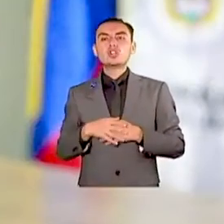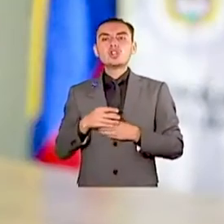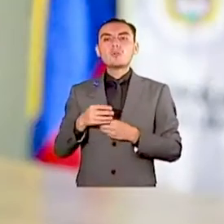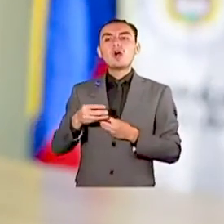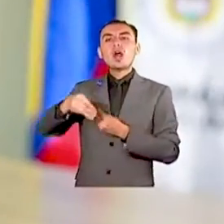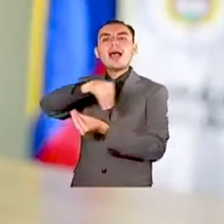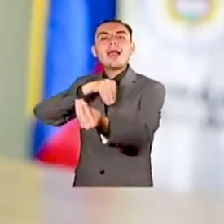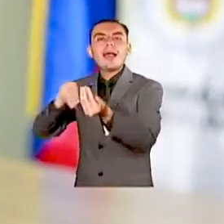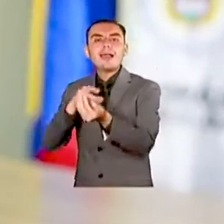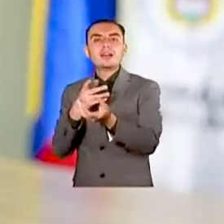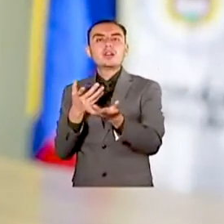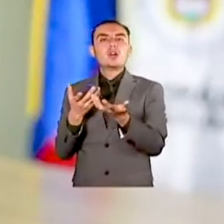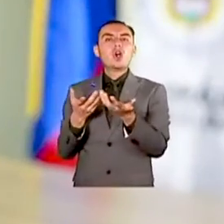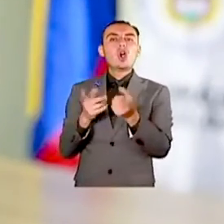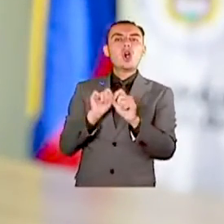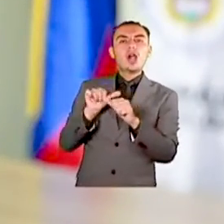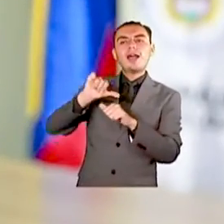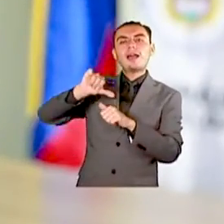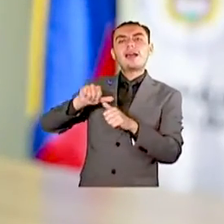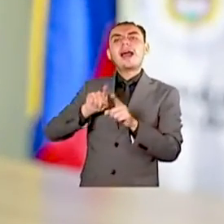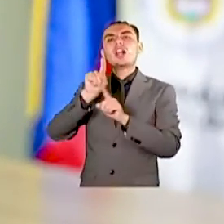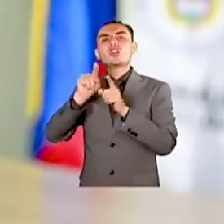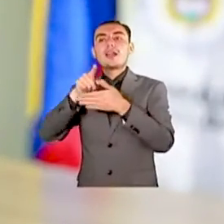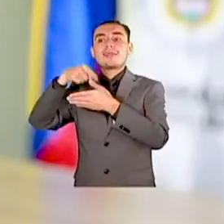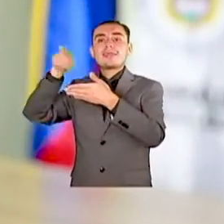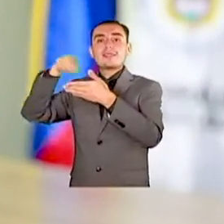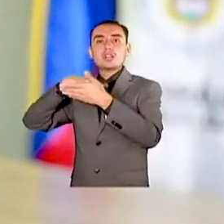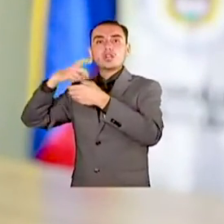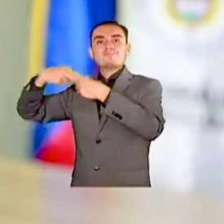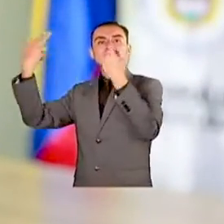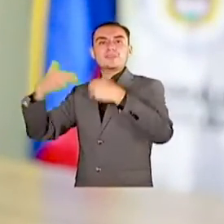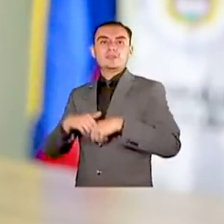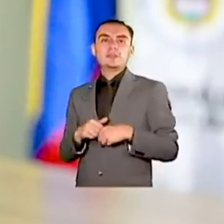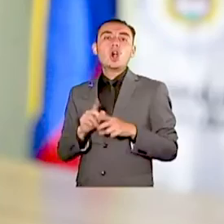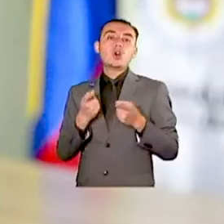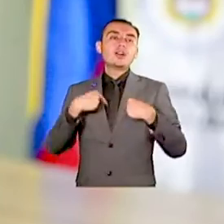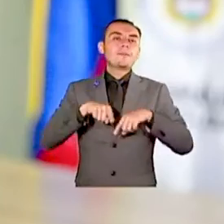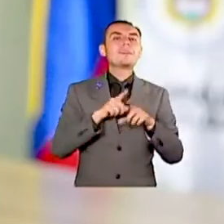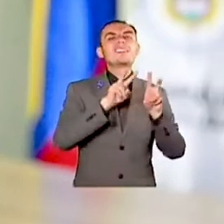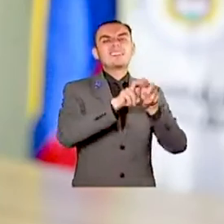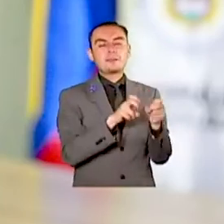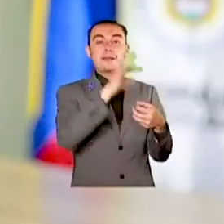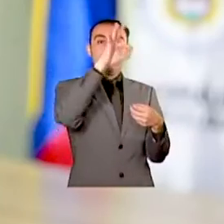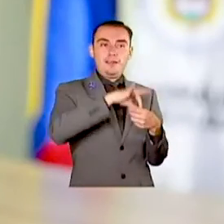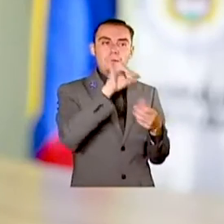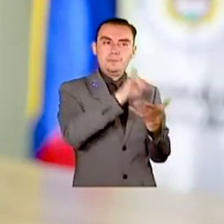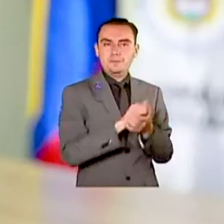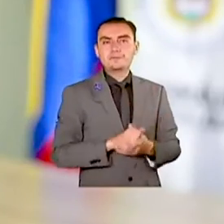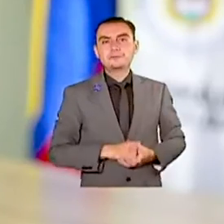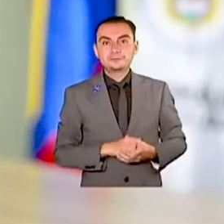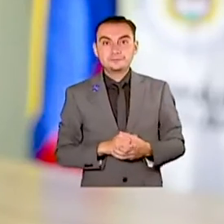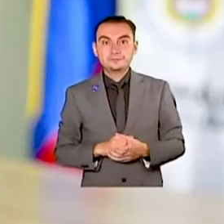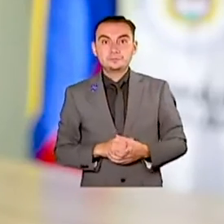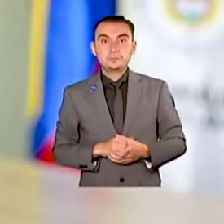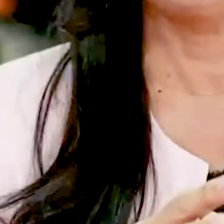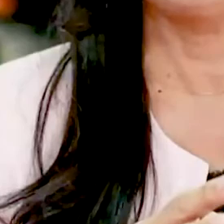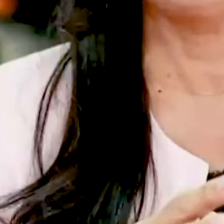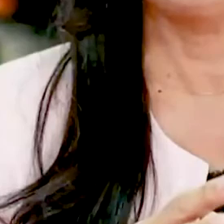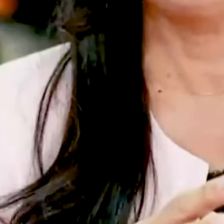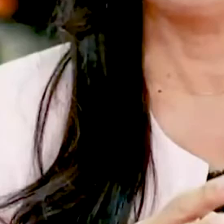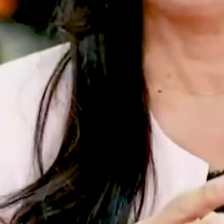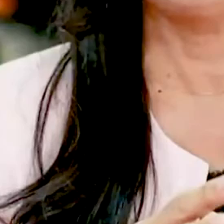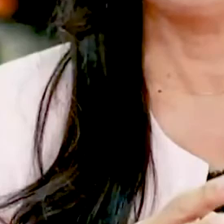inscripción y en general para todos los temas relacionados con asuntos electorales. Y de igual manera, en el tema